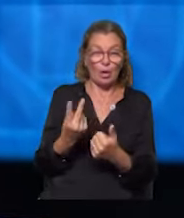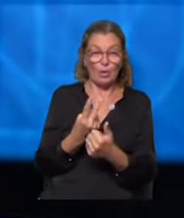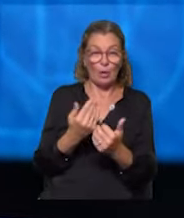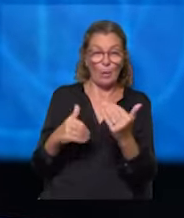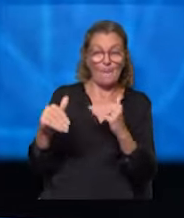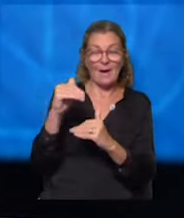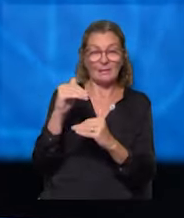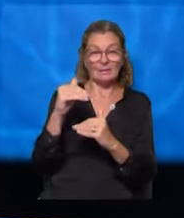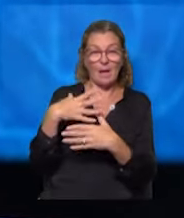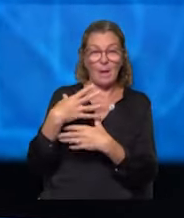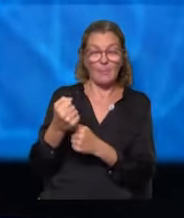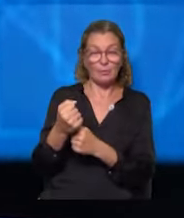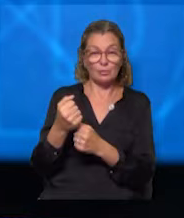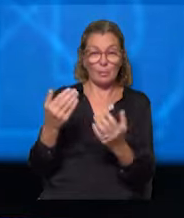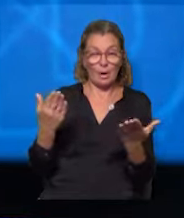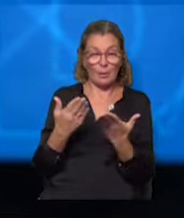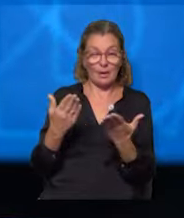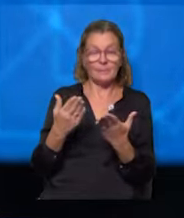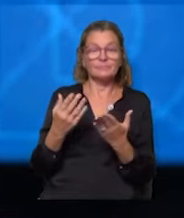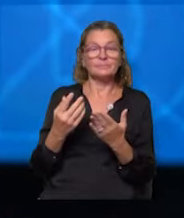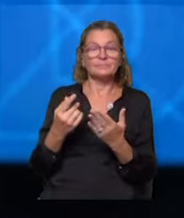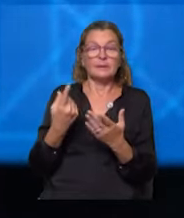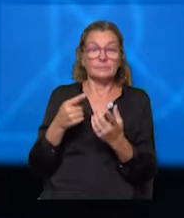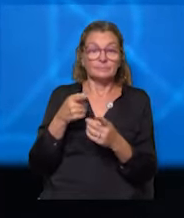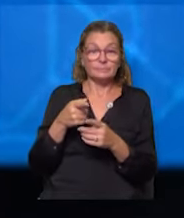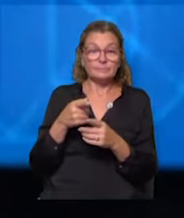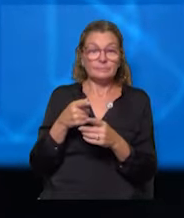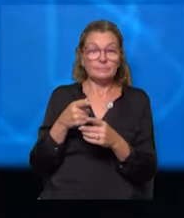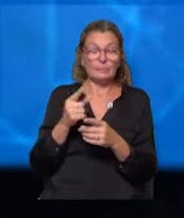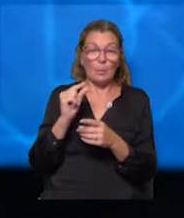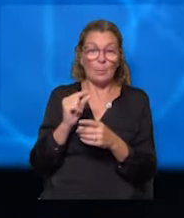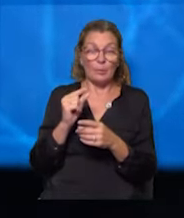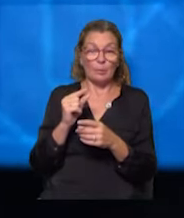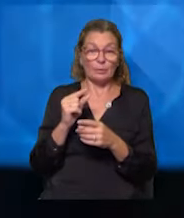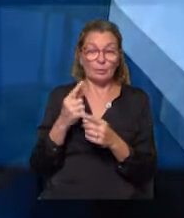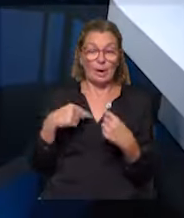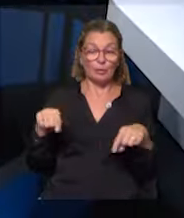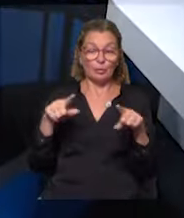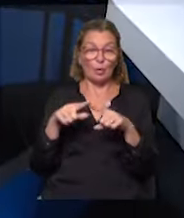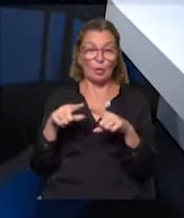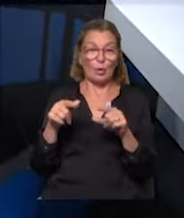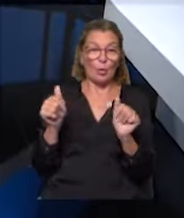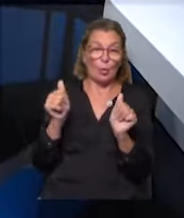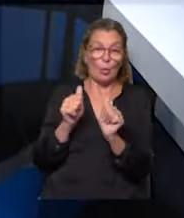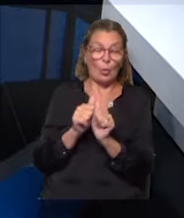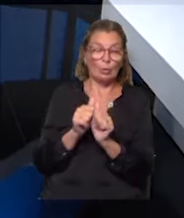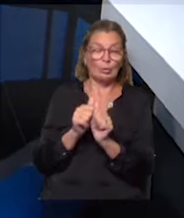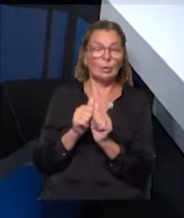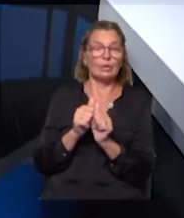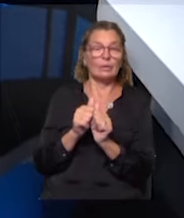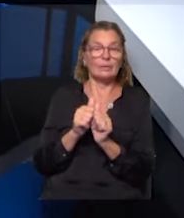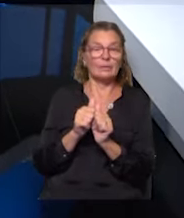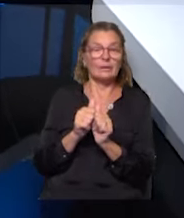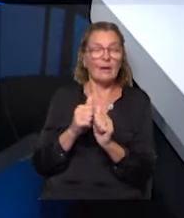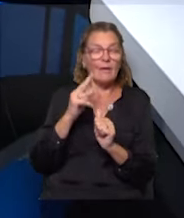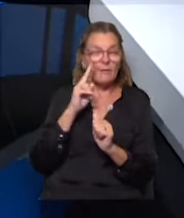mayor apoyo por el momento y y bueno eso un poco afecta el conjunto de la de la de las